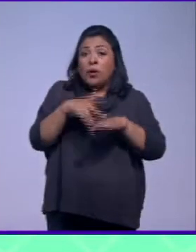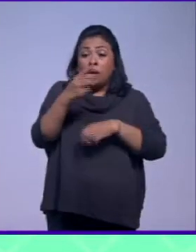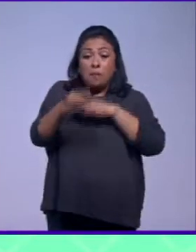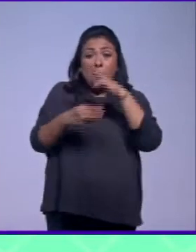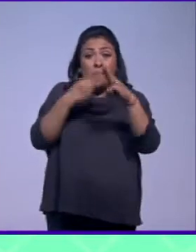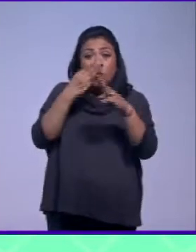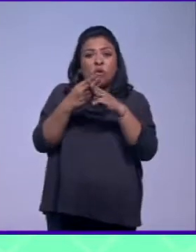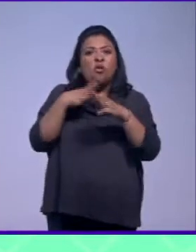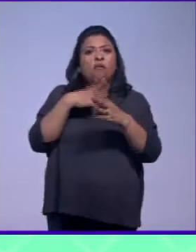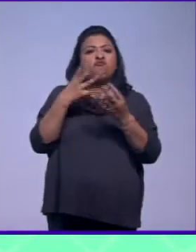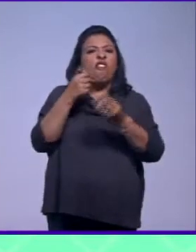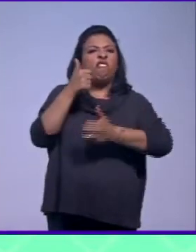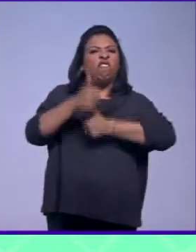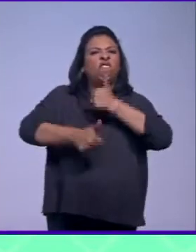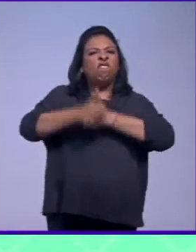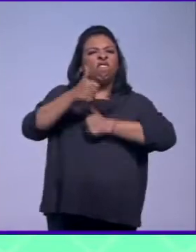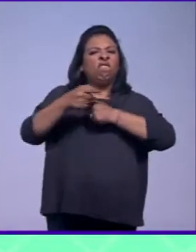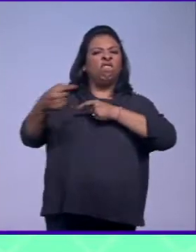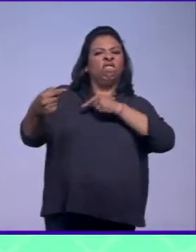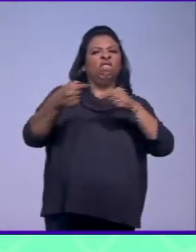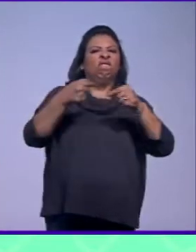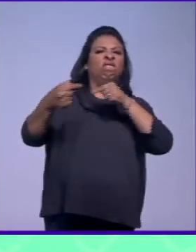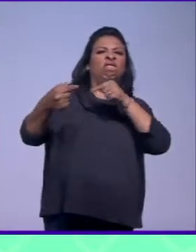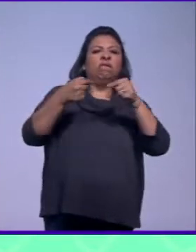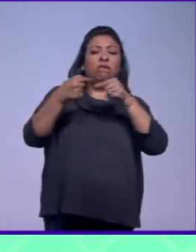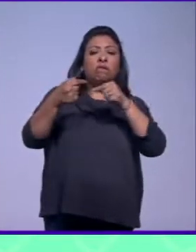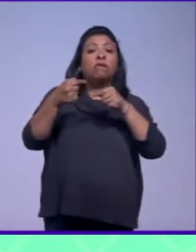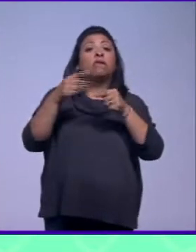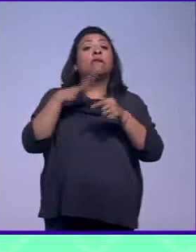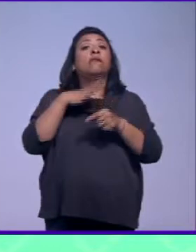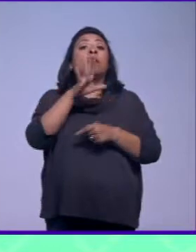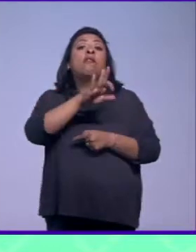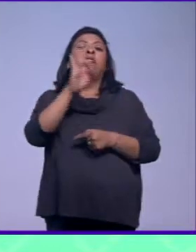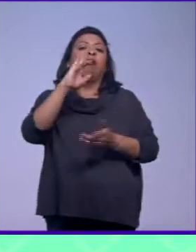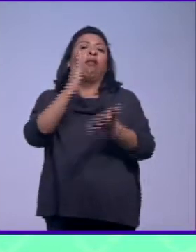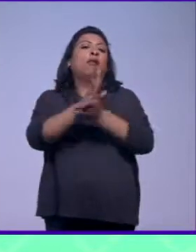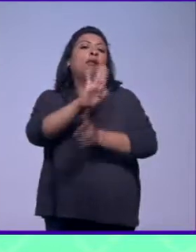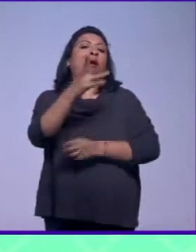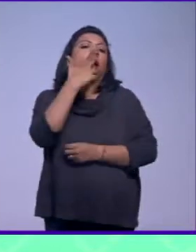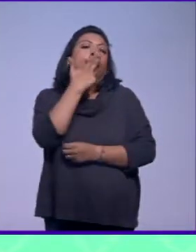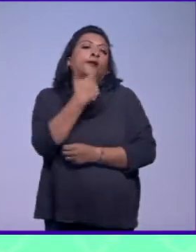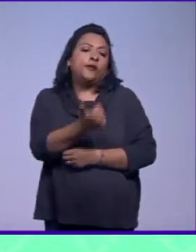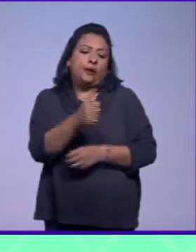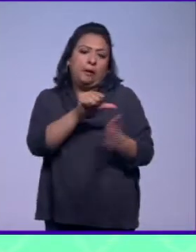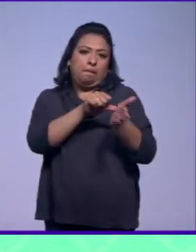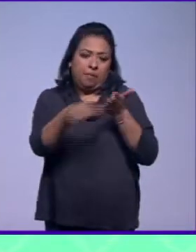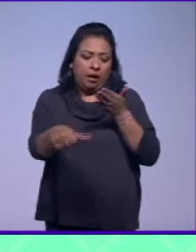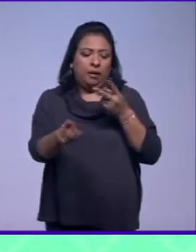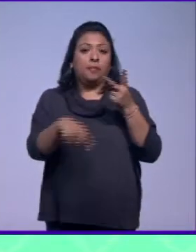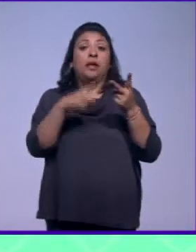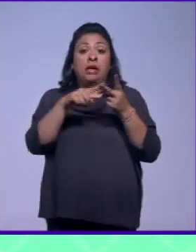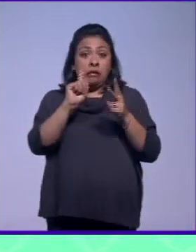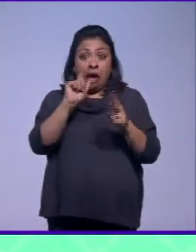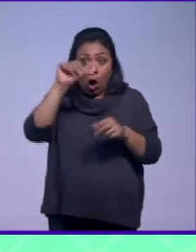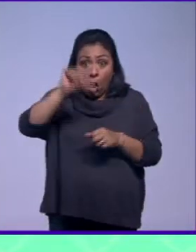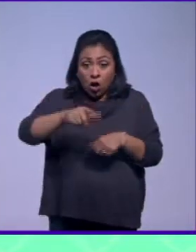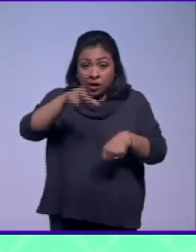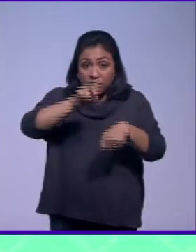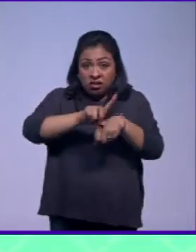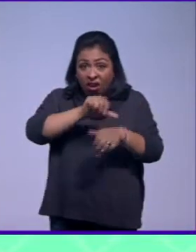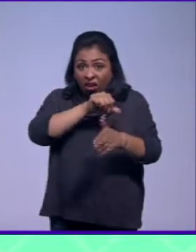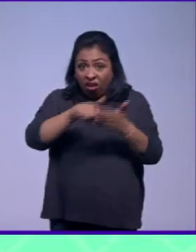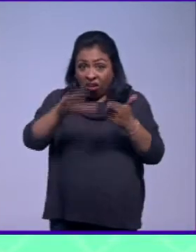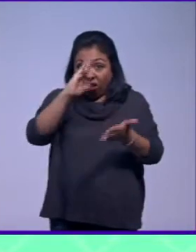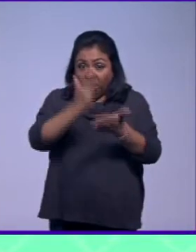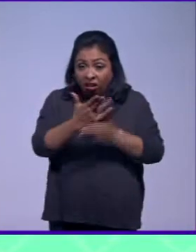de la competencia feroz donde tienes a una fecha de caducidad donde llegas a esa fecha de caducidad y todo se